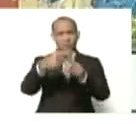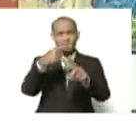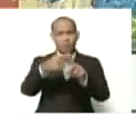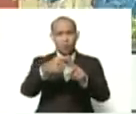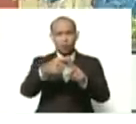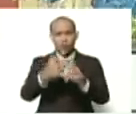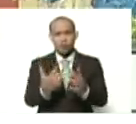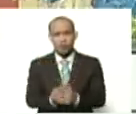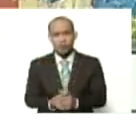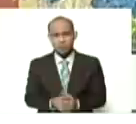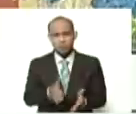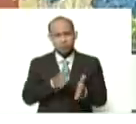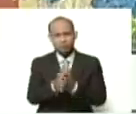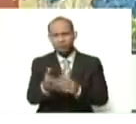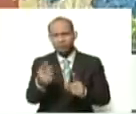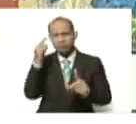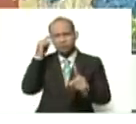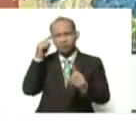una